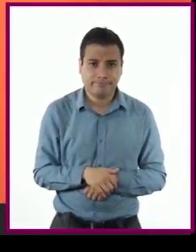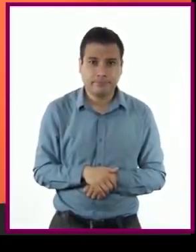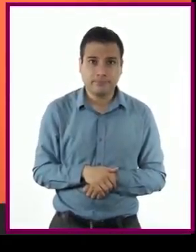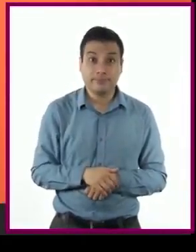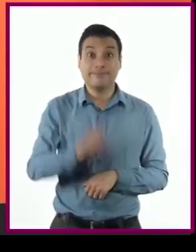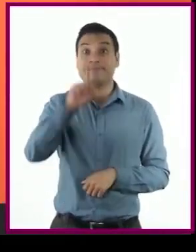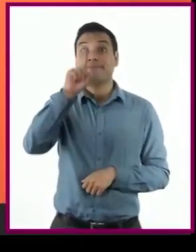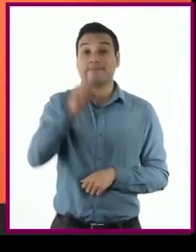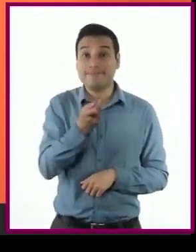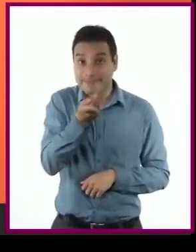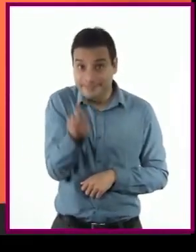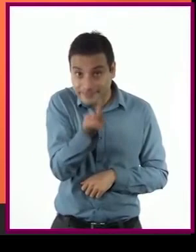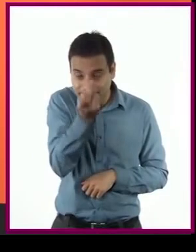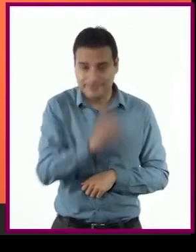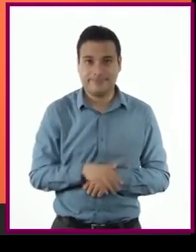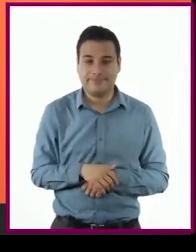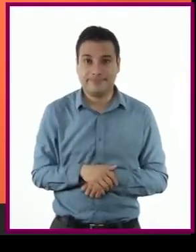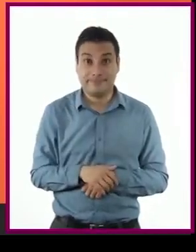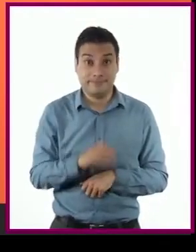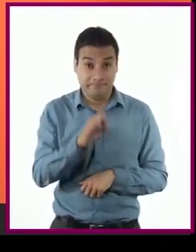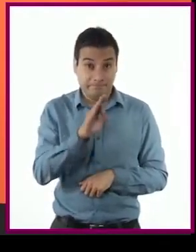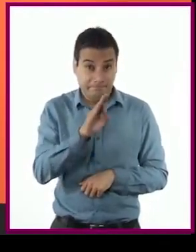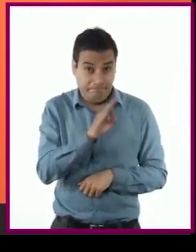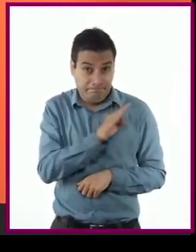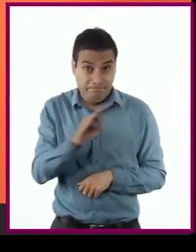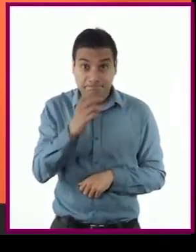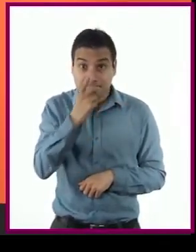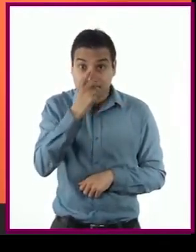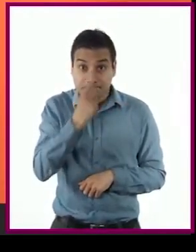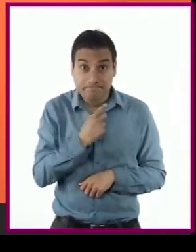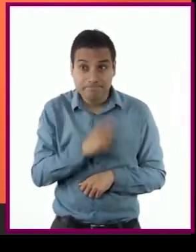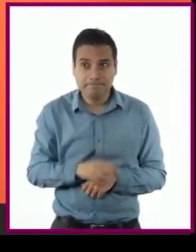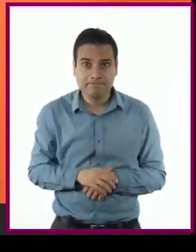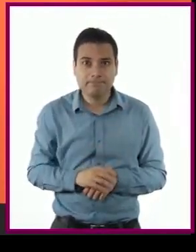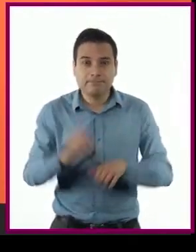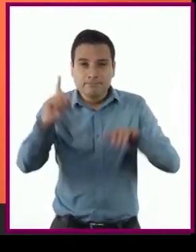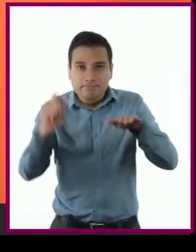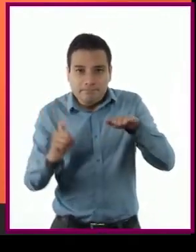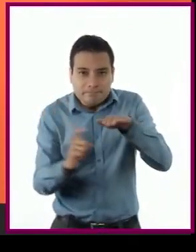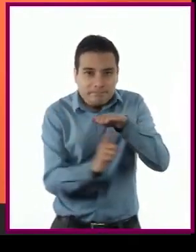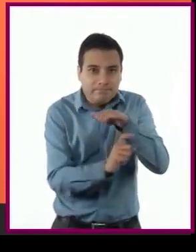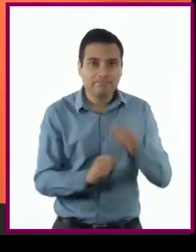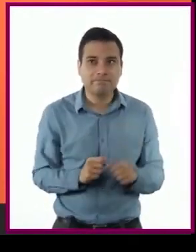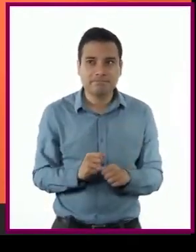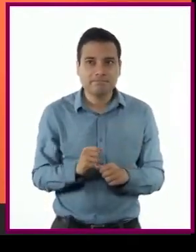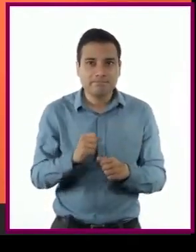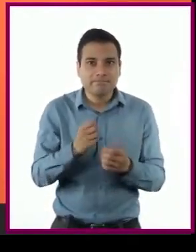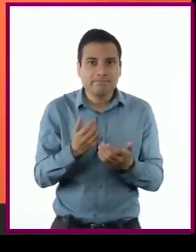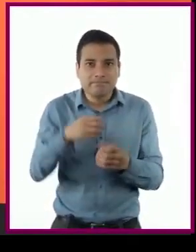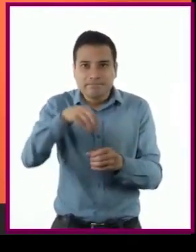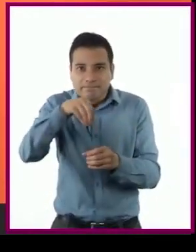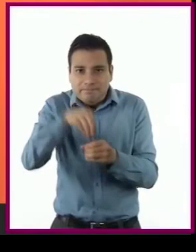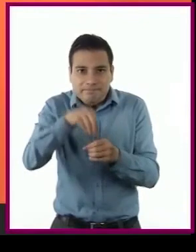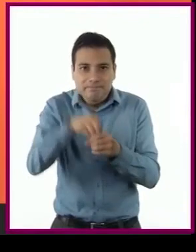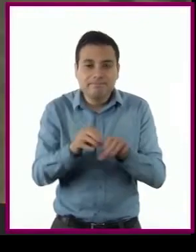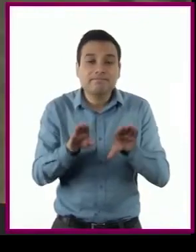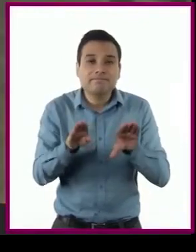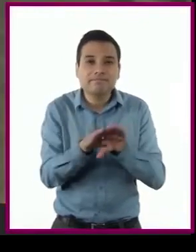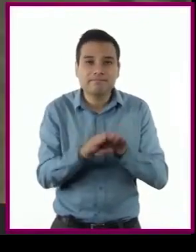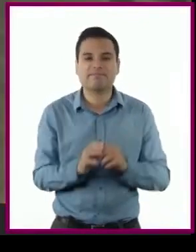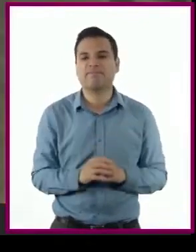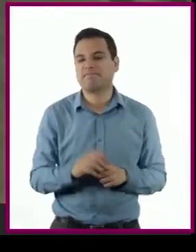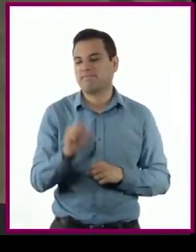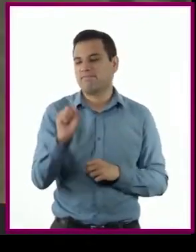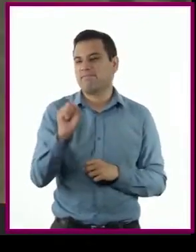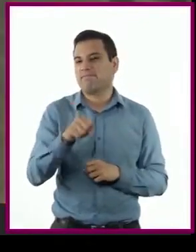Una pregunta más. ¿Podría contarnos sobre los submarinos y los mensajes encriptados enviados? Of course, uno